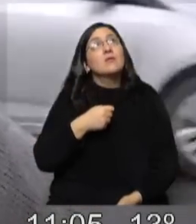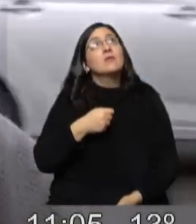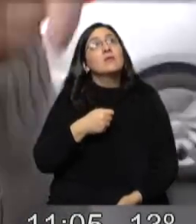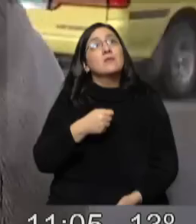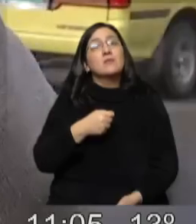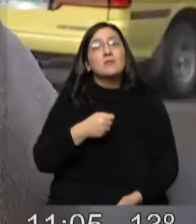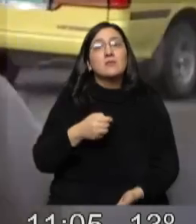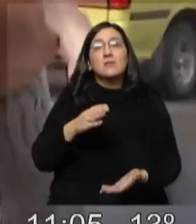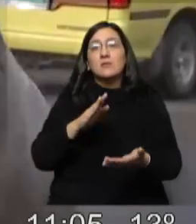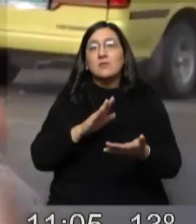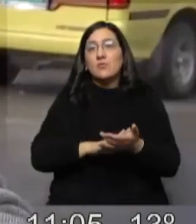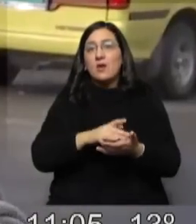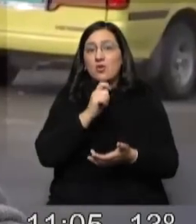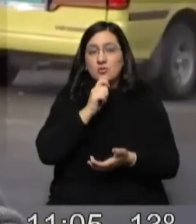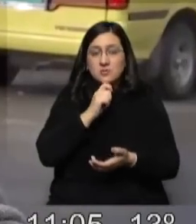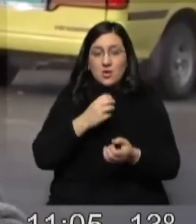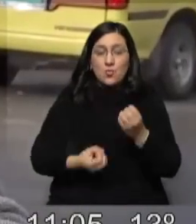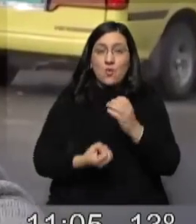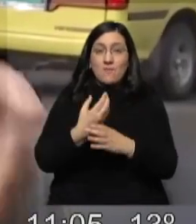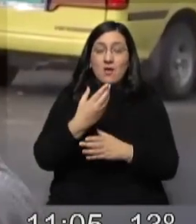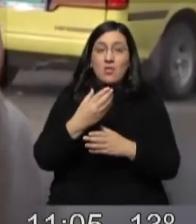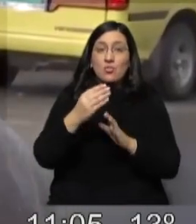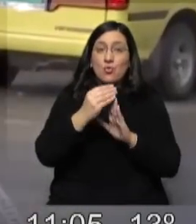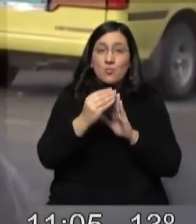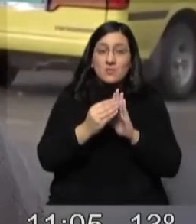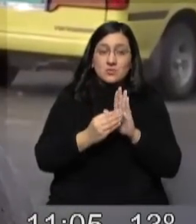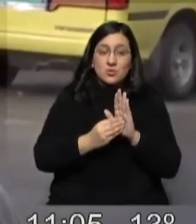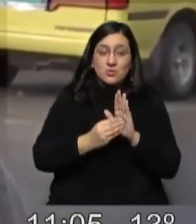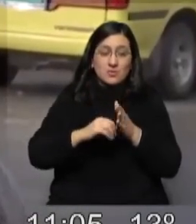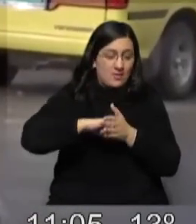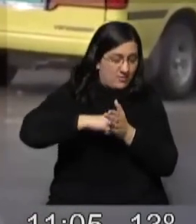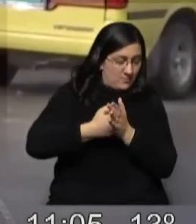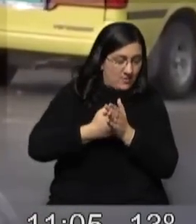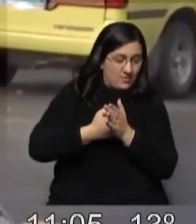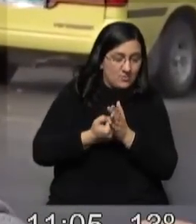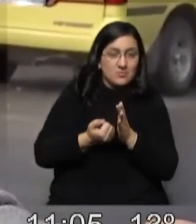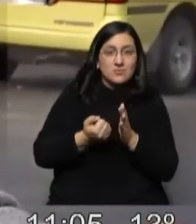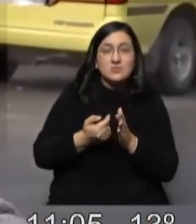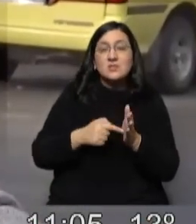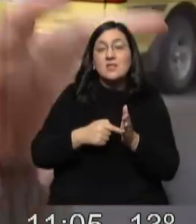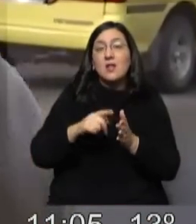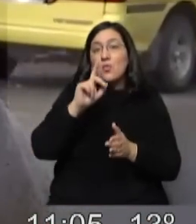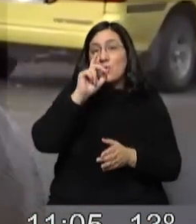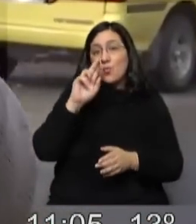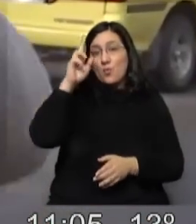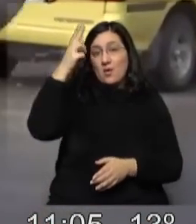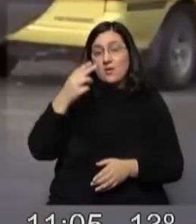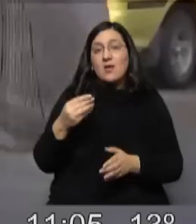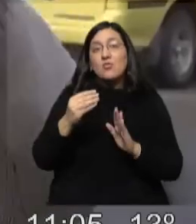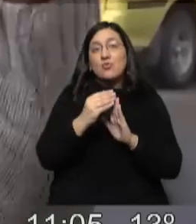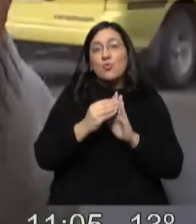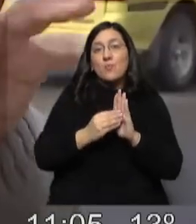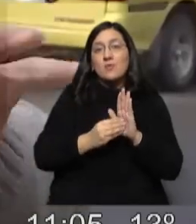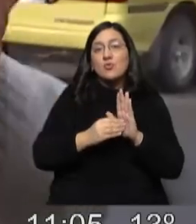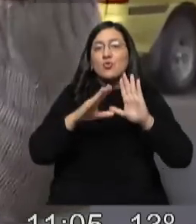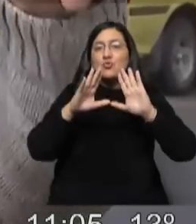respecto a las novedades que tenemos, tenemos nueva documentación del Banco Central de Uruguay que estamos estudiando. Son documentos con